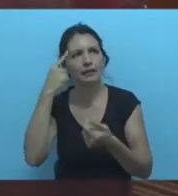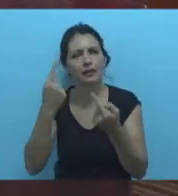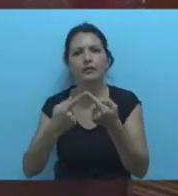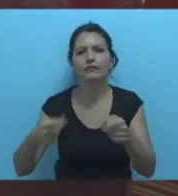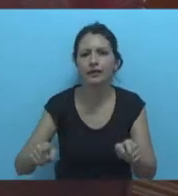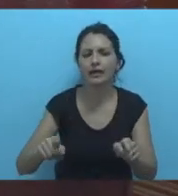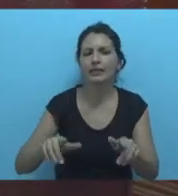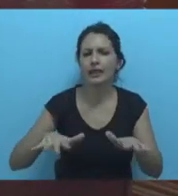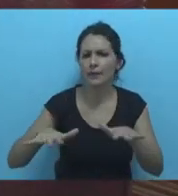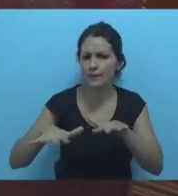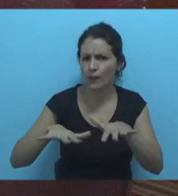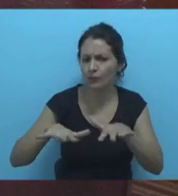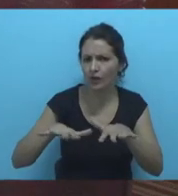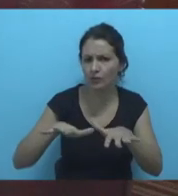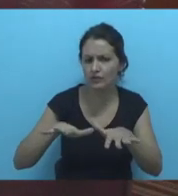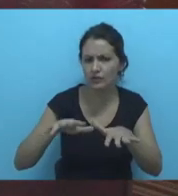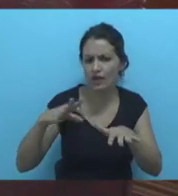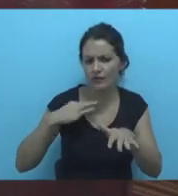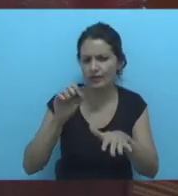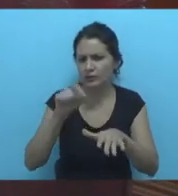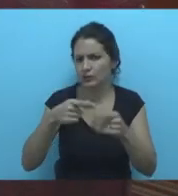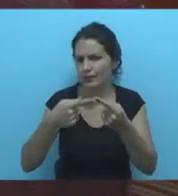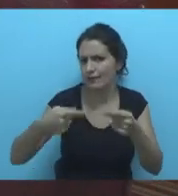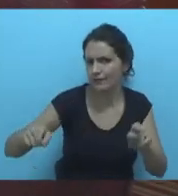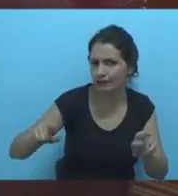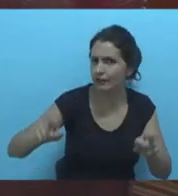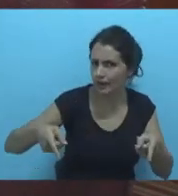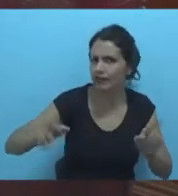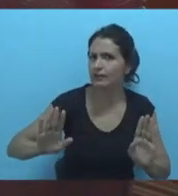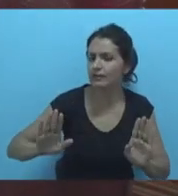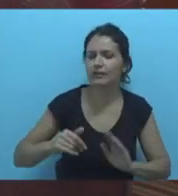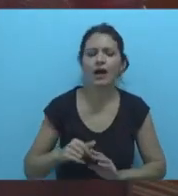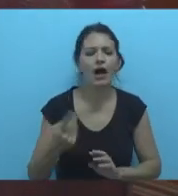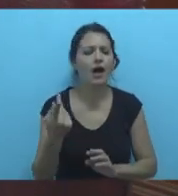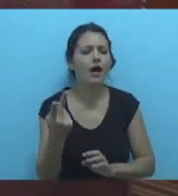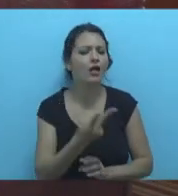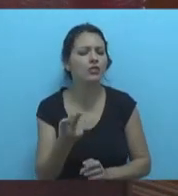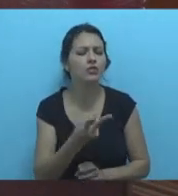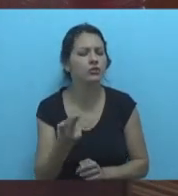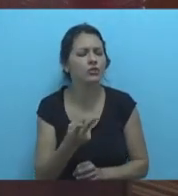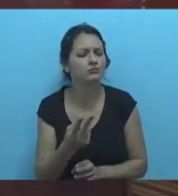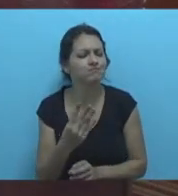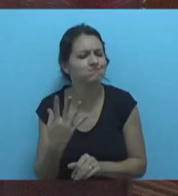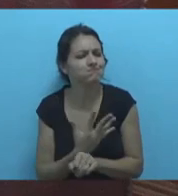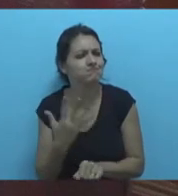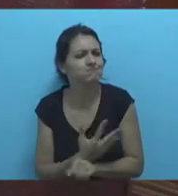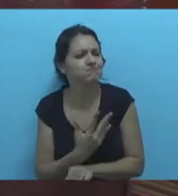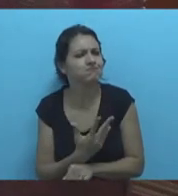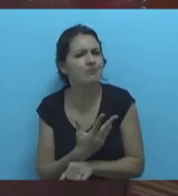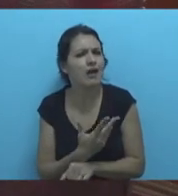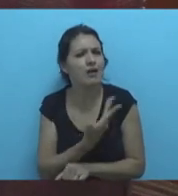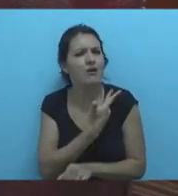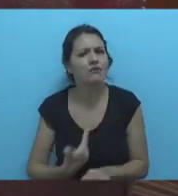los momentos que le tocó vivir, ambos sufrieron en carne propia lo que significó las dictaduras